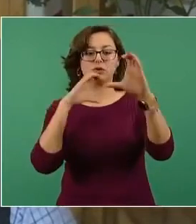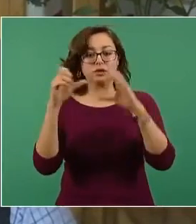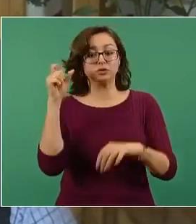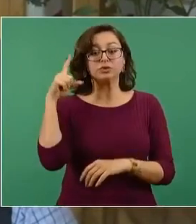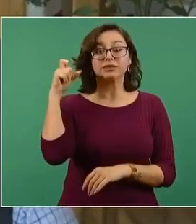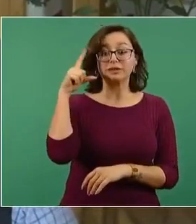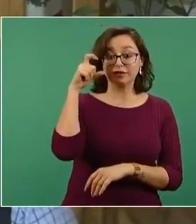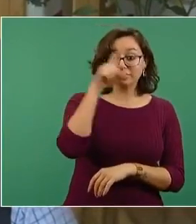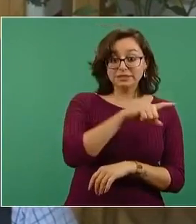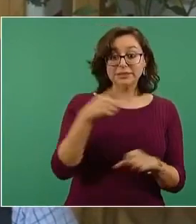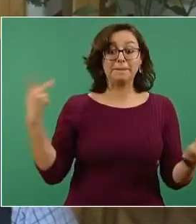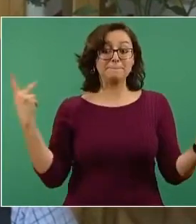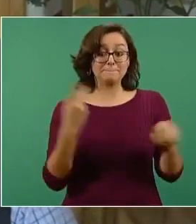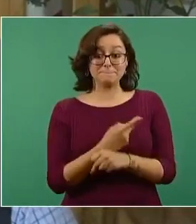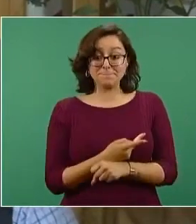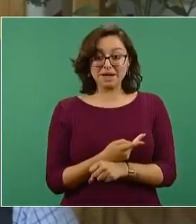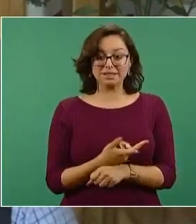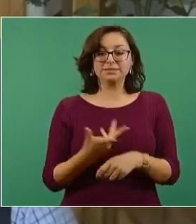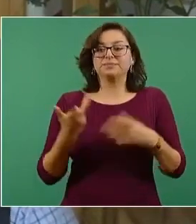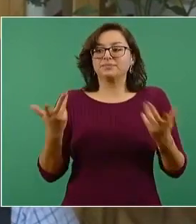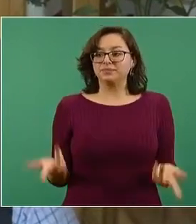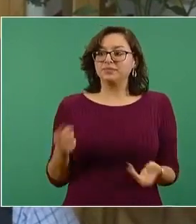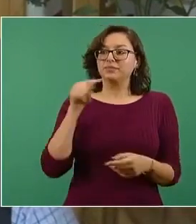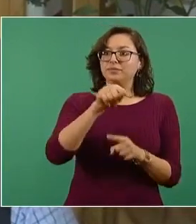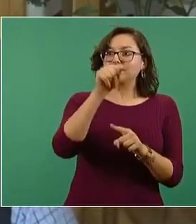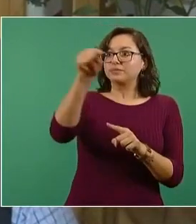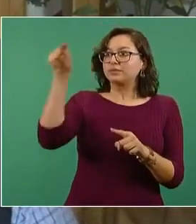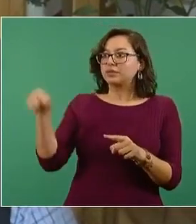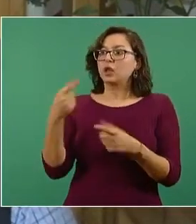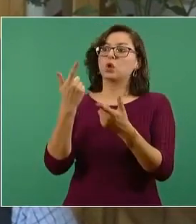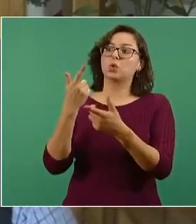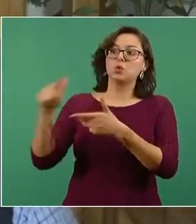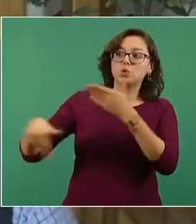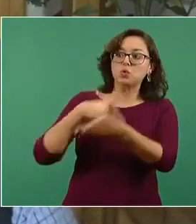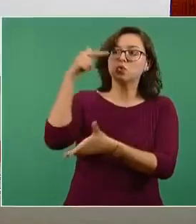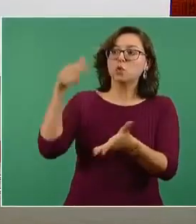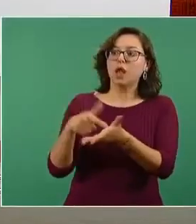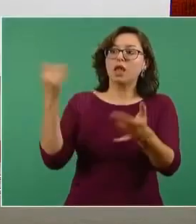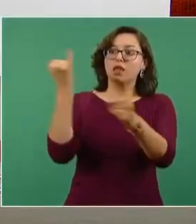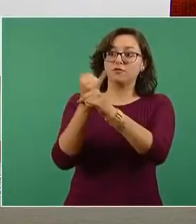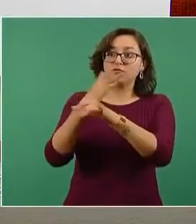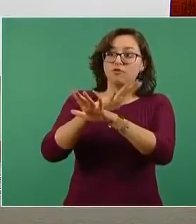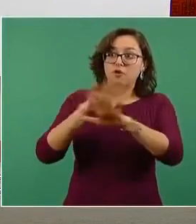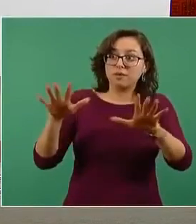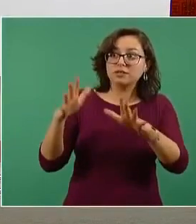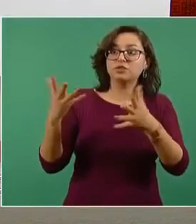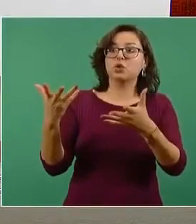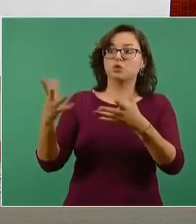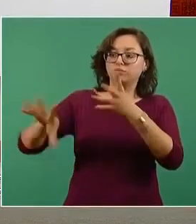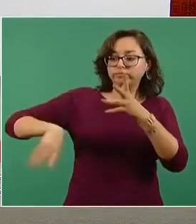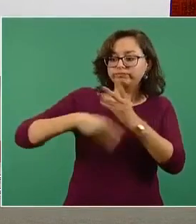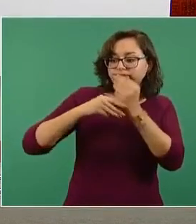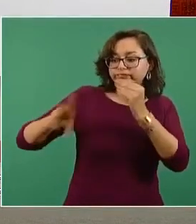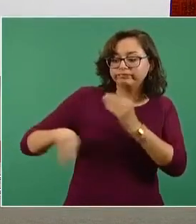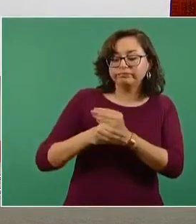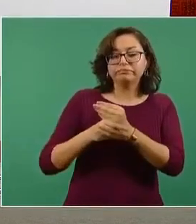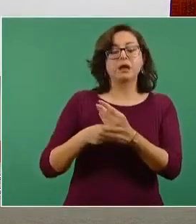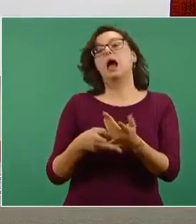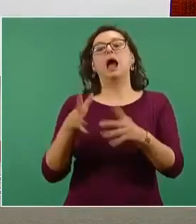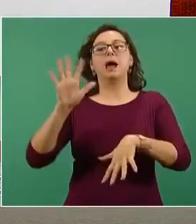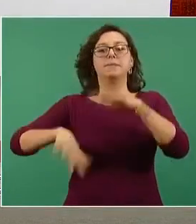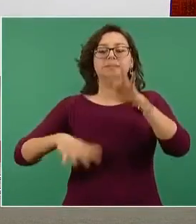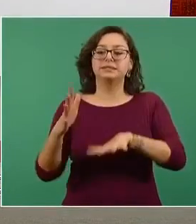de Vacunación, que es precisamente que todos estos lugares, municipios, no todos ellos, o una buena parte, no tienen cobertura